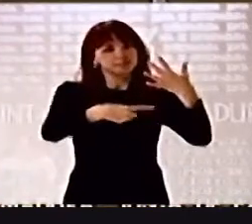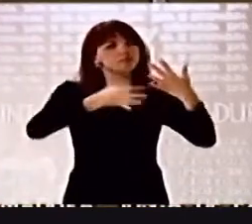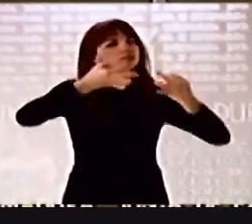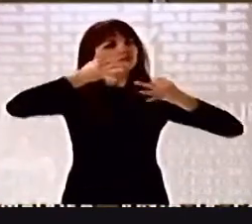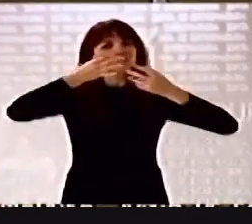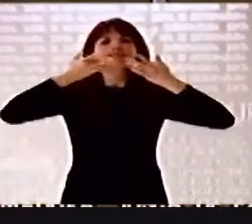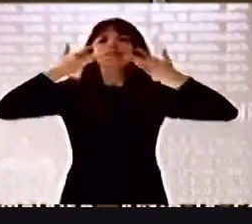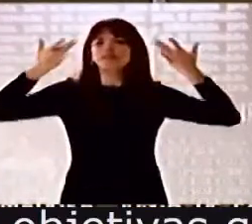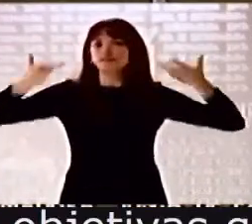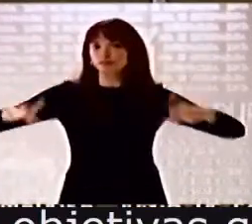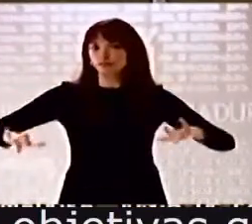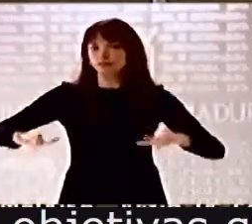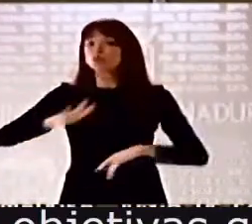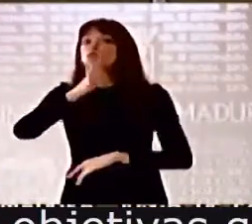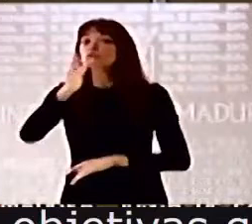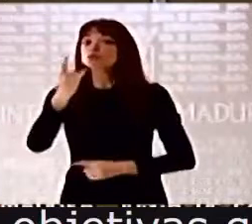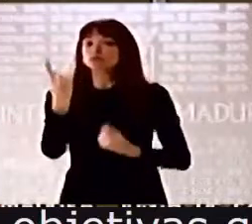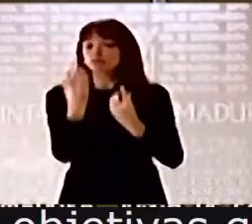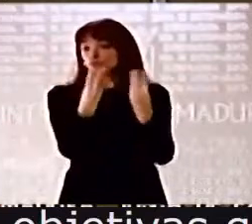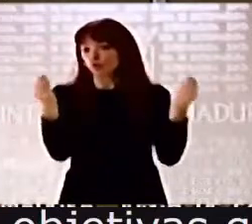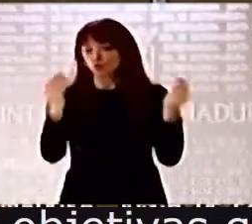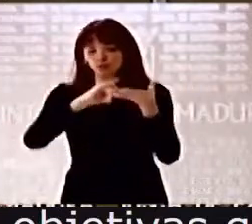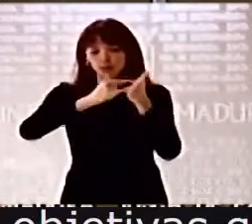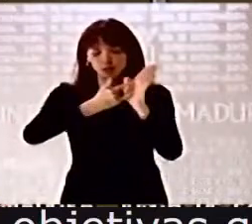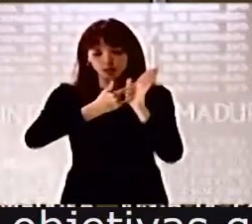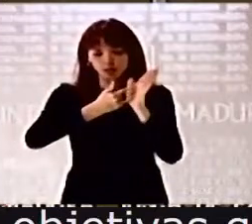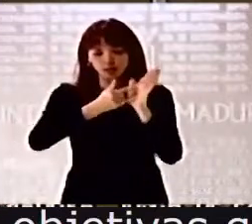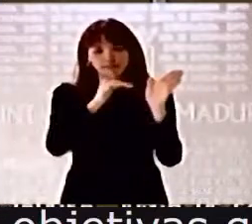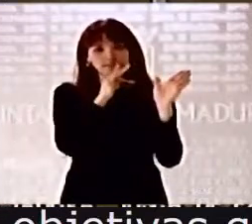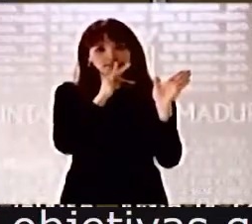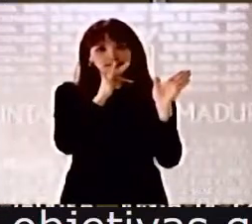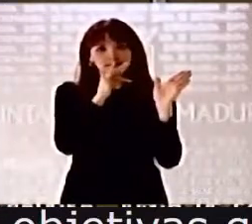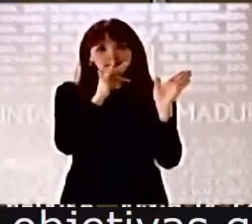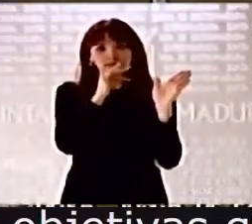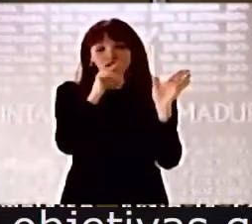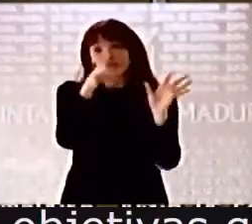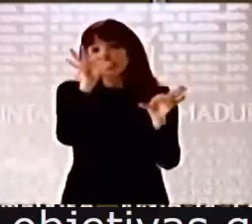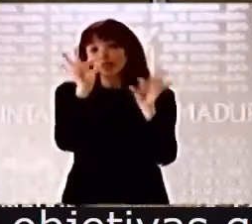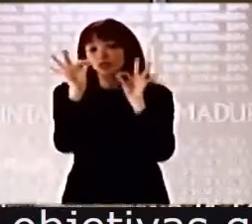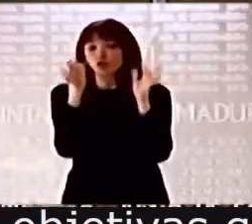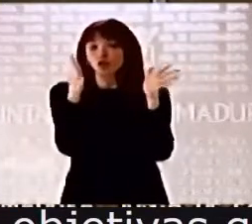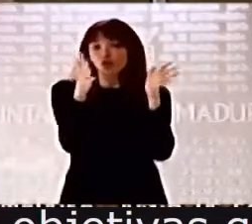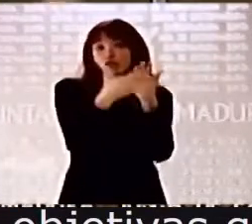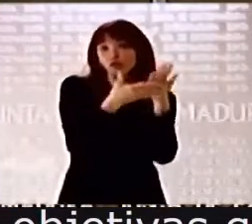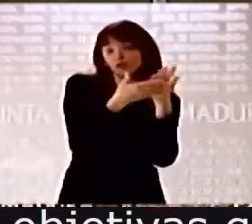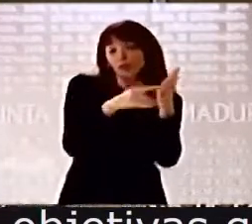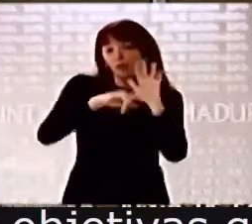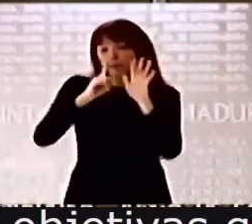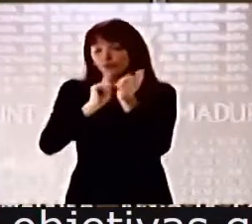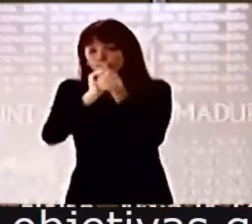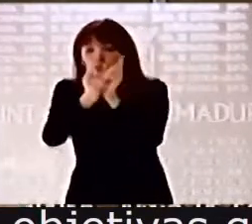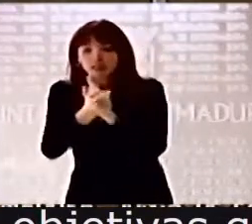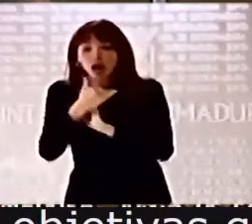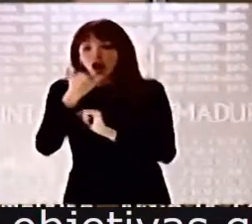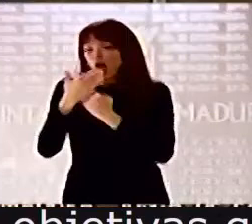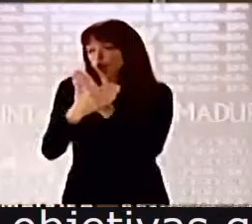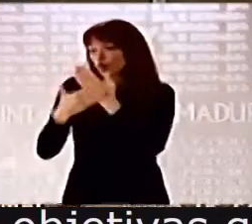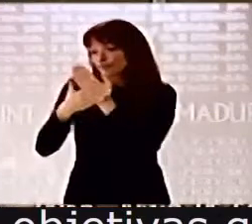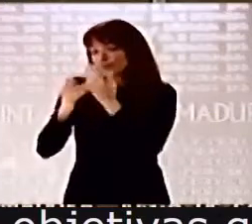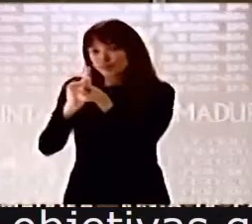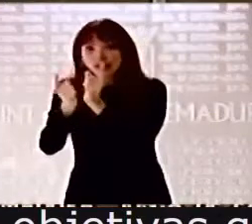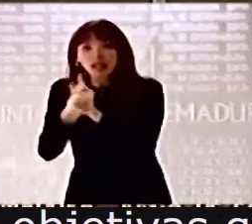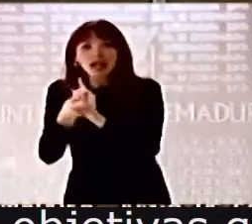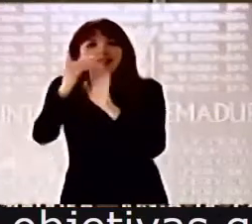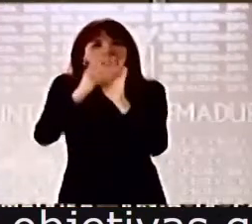es que muchos proyectos están en estos momentos pendientes de decisiones del Consejo de Ministros, de modificaciones legales, de modificaciones legislativas, de aprobaciones